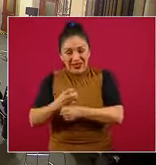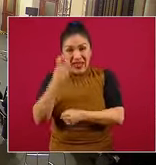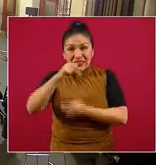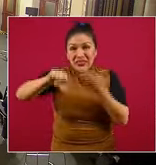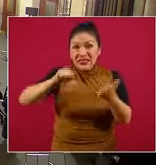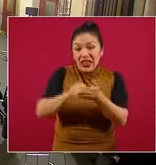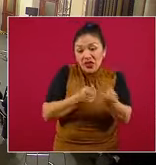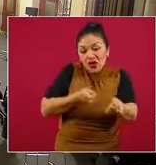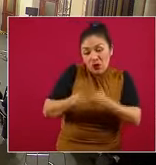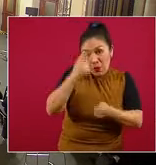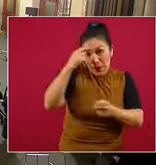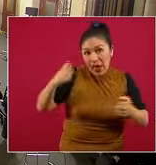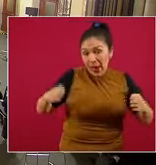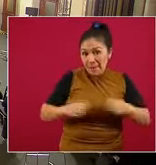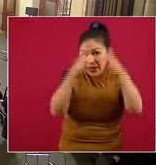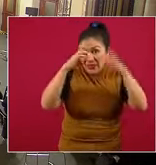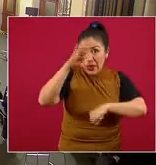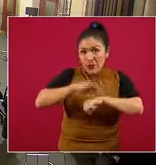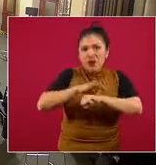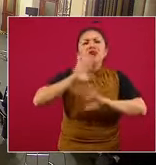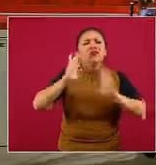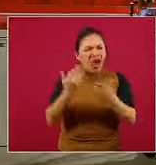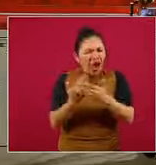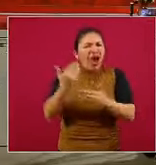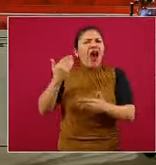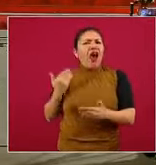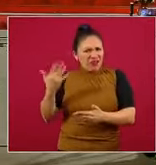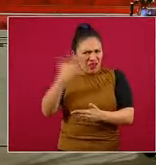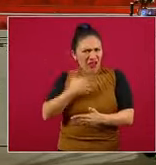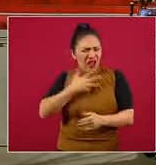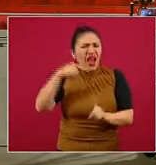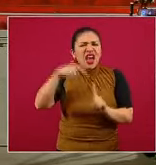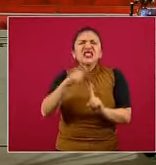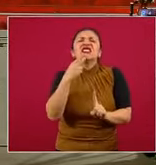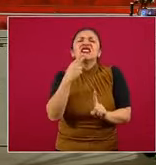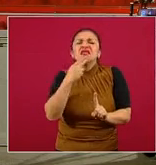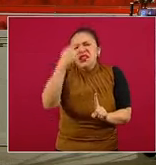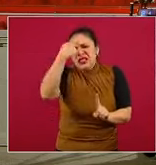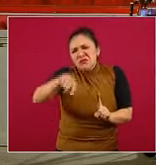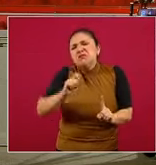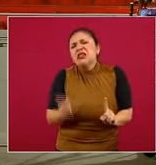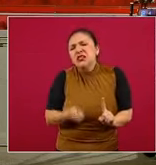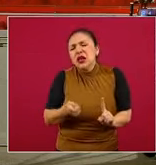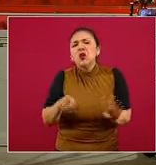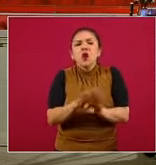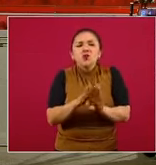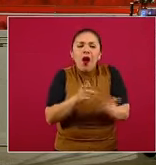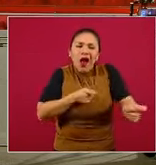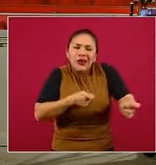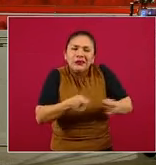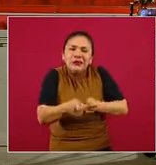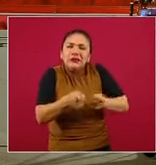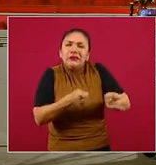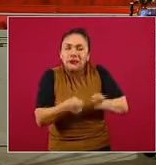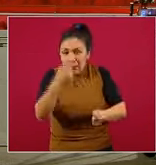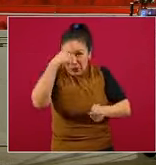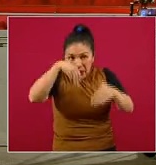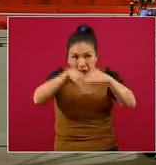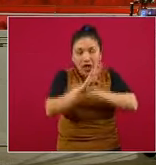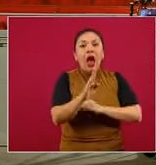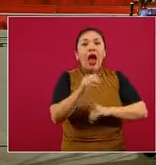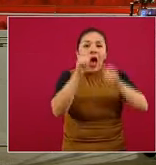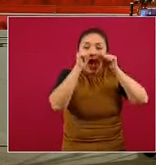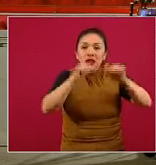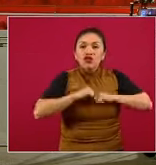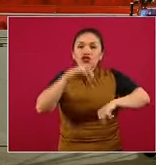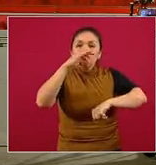de urgencias médicas existían antes, su propósito fundamental era regular el acceso a los servicios de salud